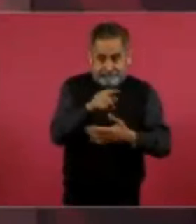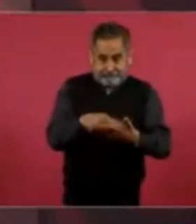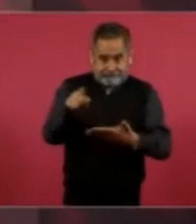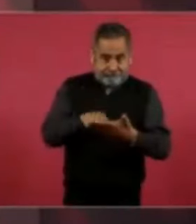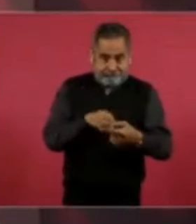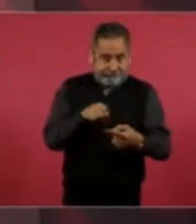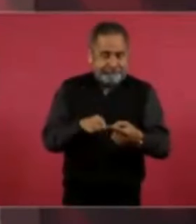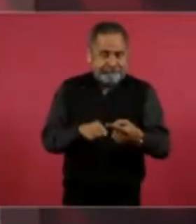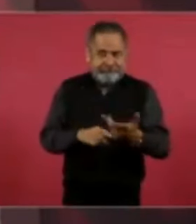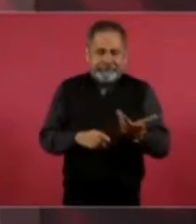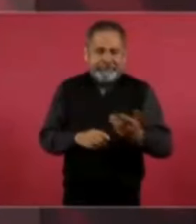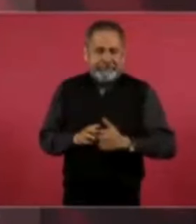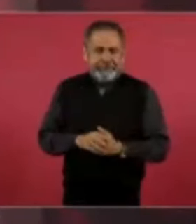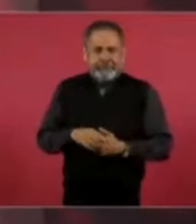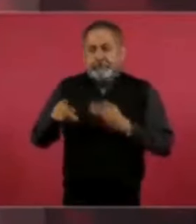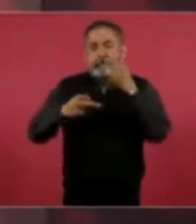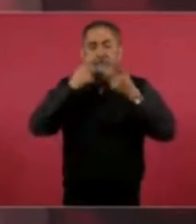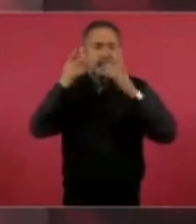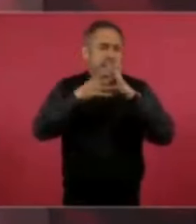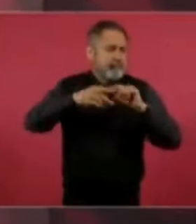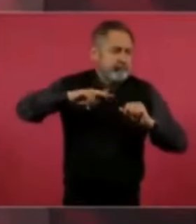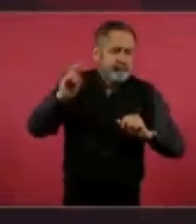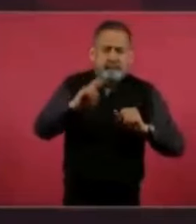electorales más retórica